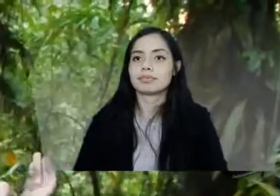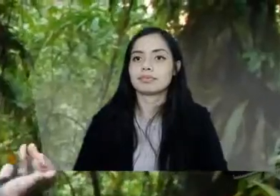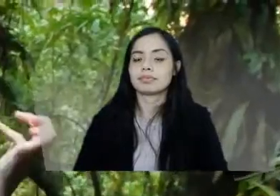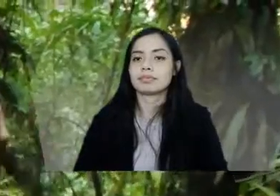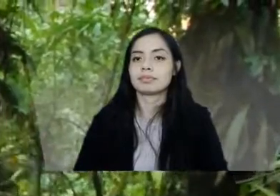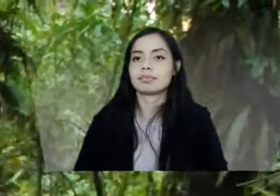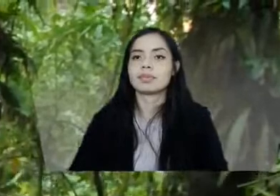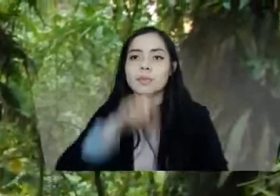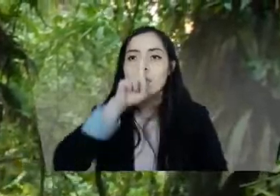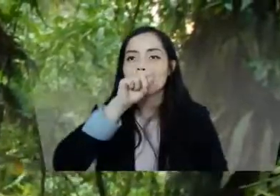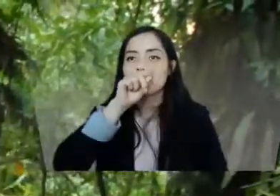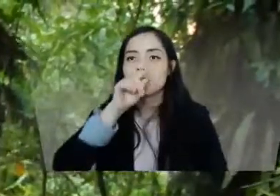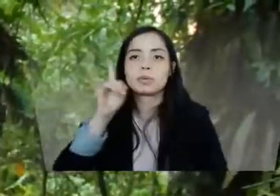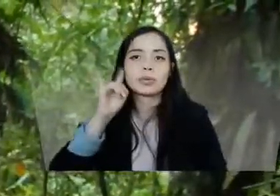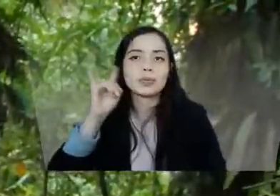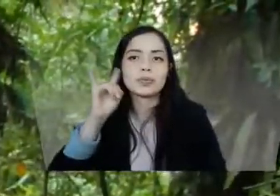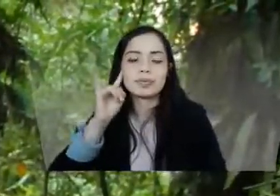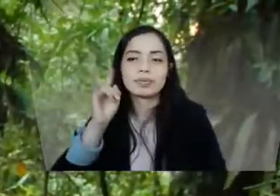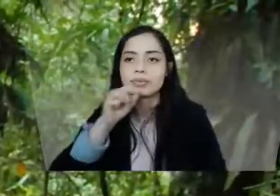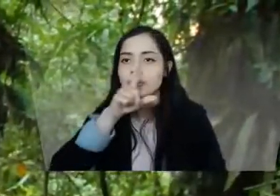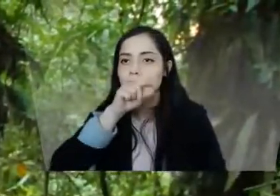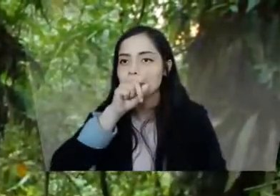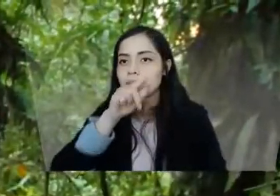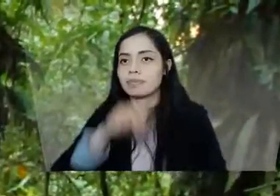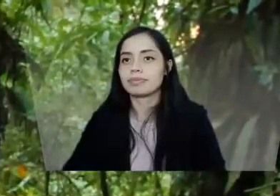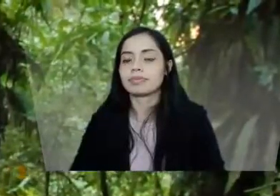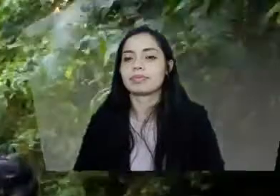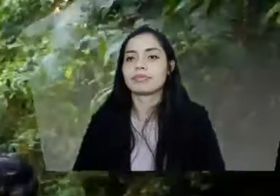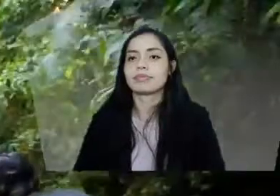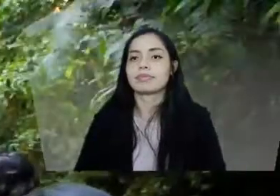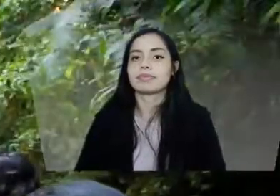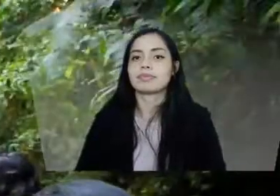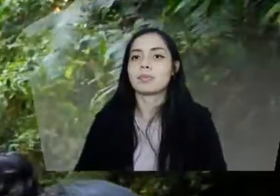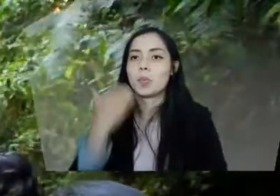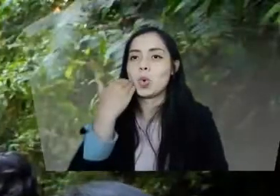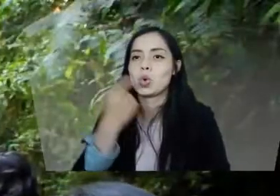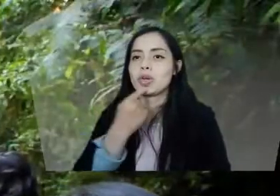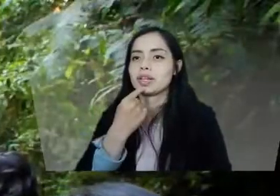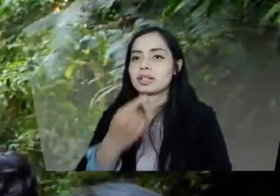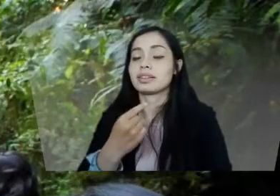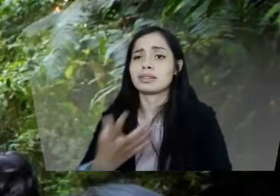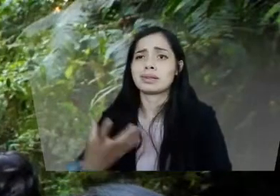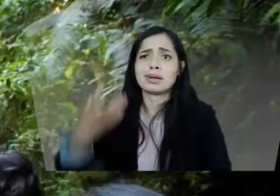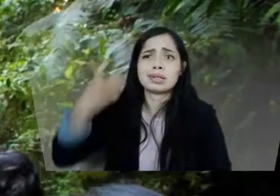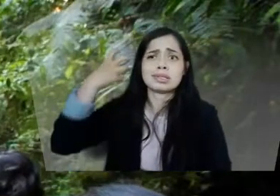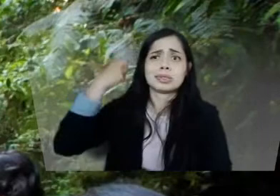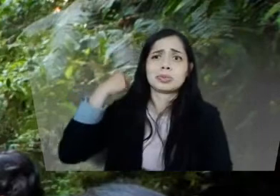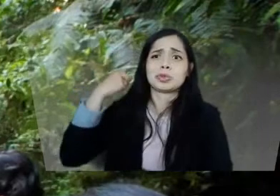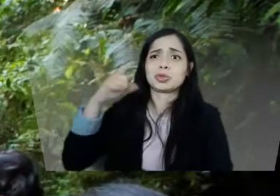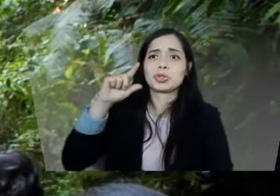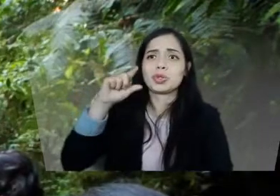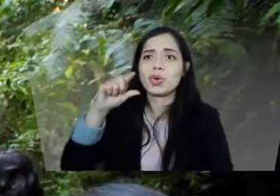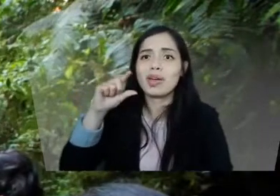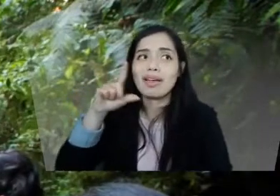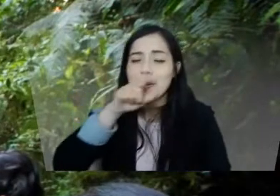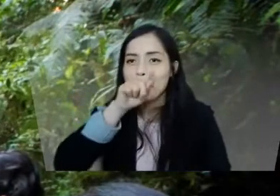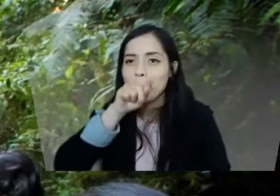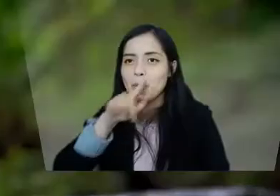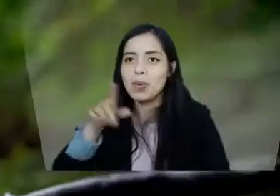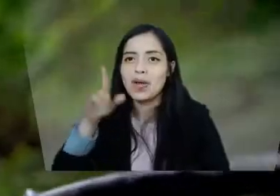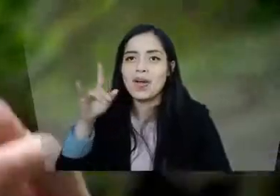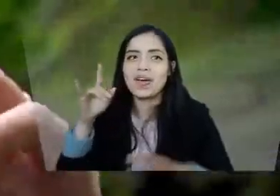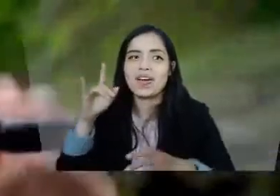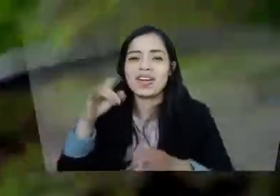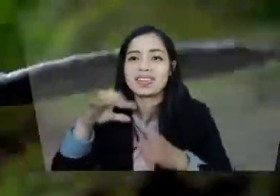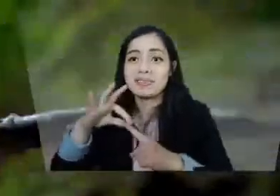Hace rato no escuchaba las enicorinas. Qué belleza. ¿Les han caído muchas? Sí.